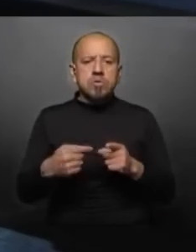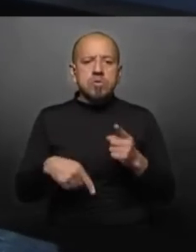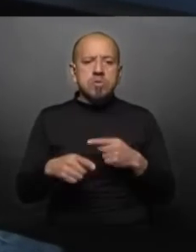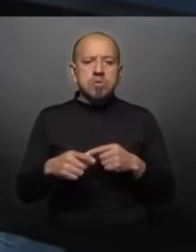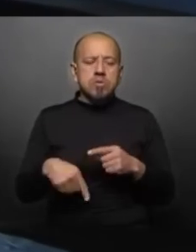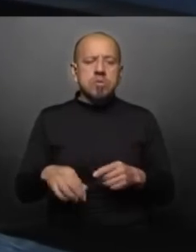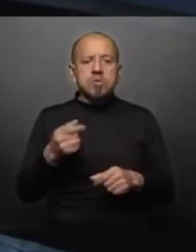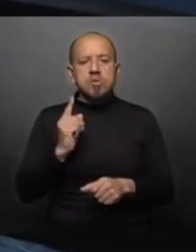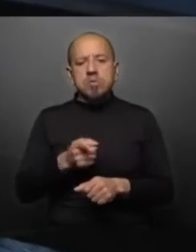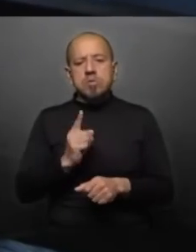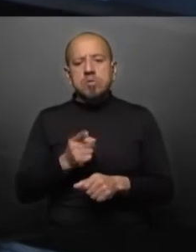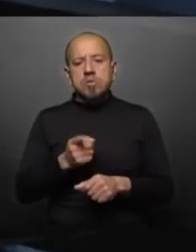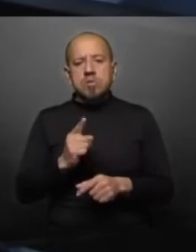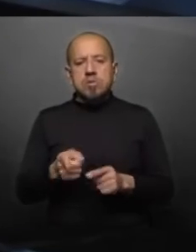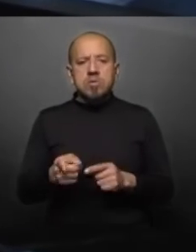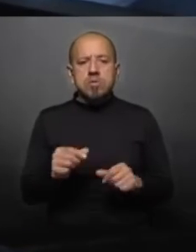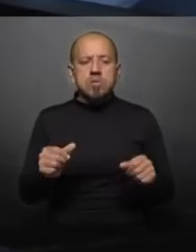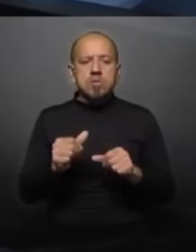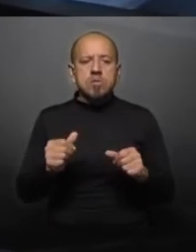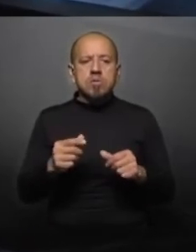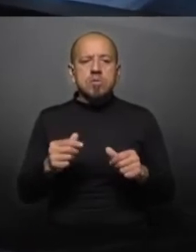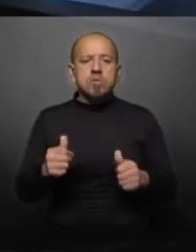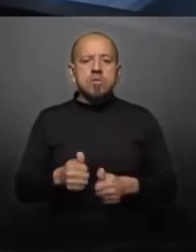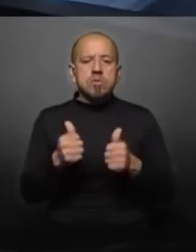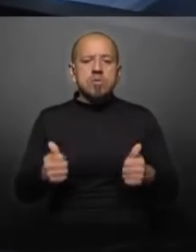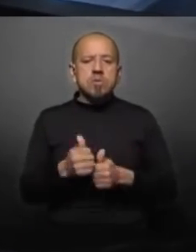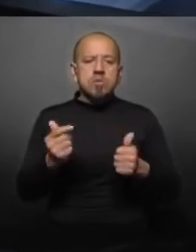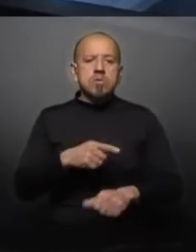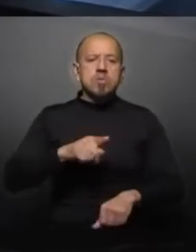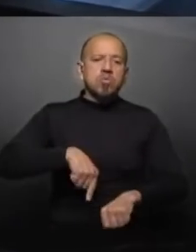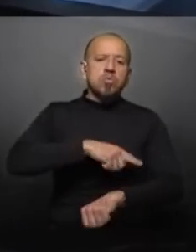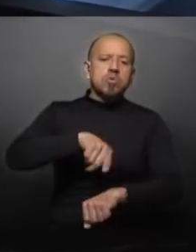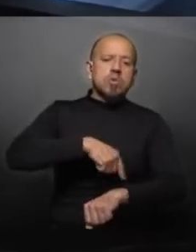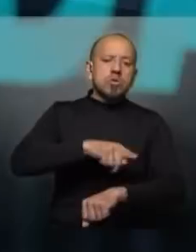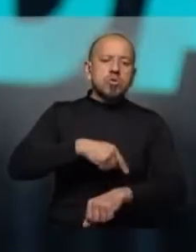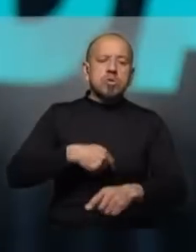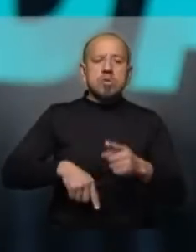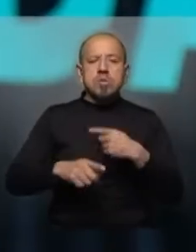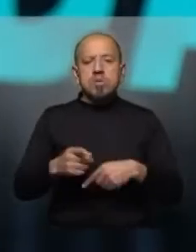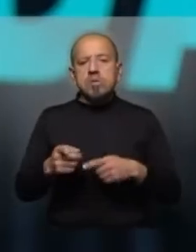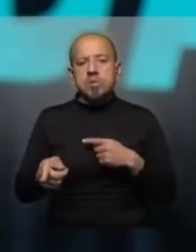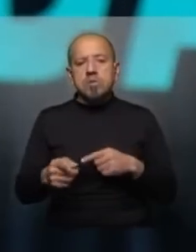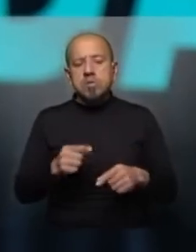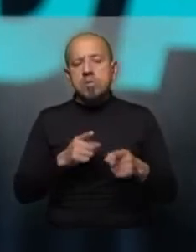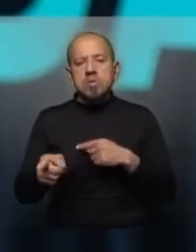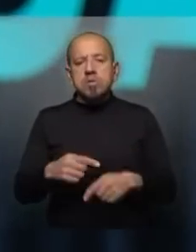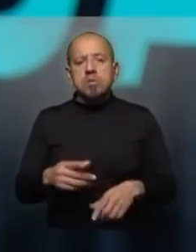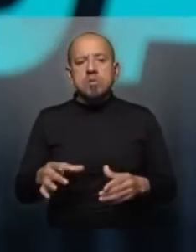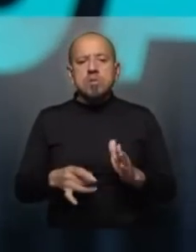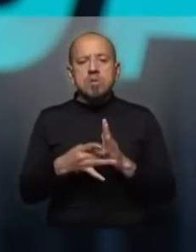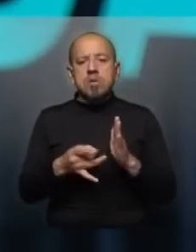le lo obliga a a desarrollar una actividad durante muchas horas eso repercute directamente en la calidad